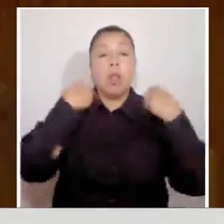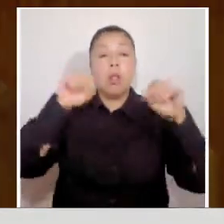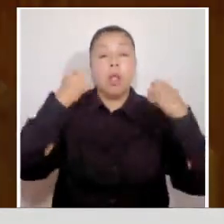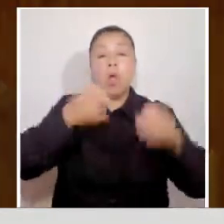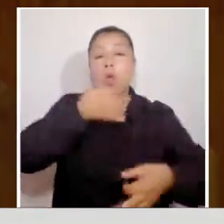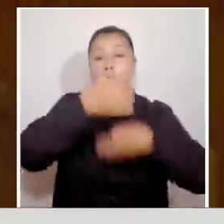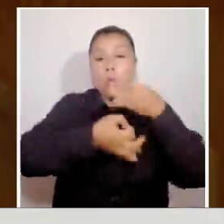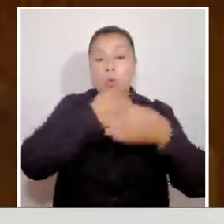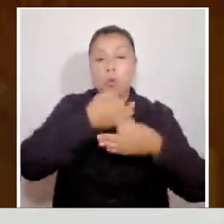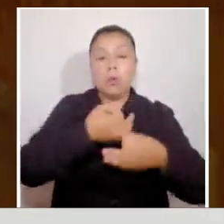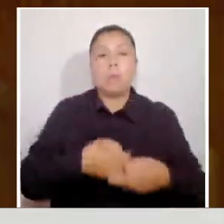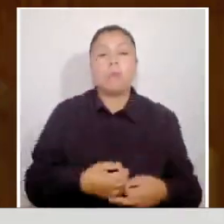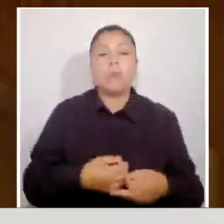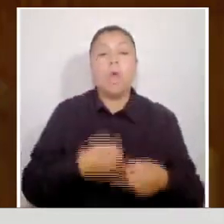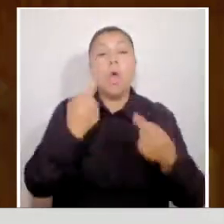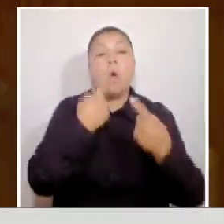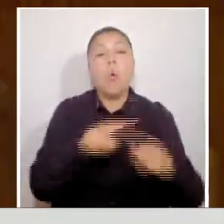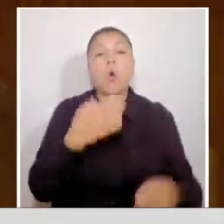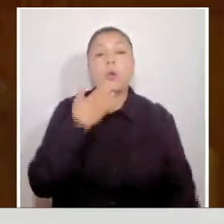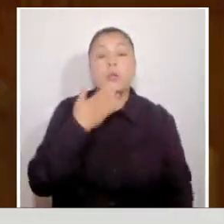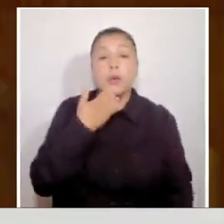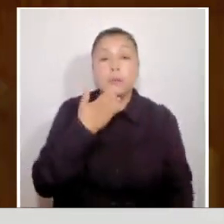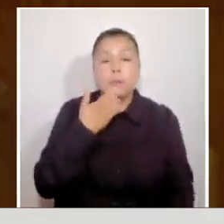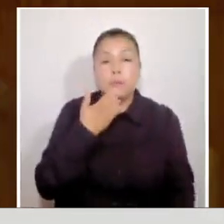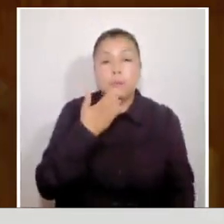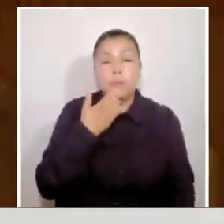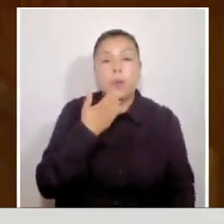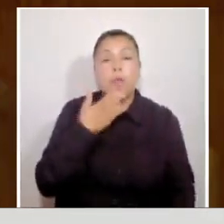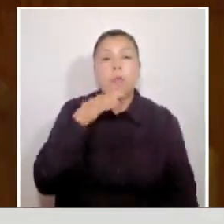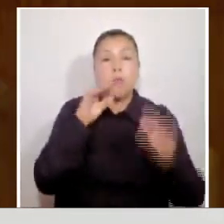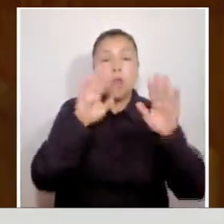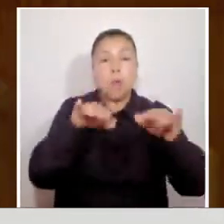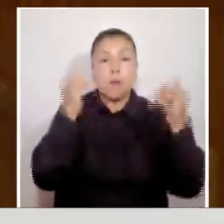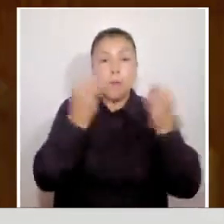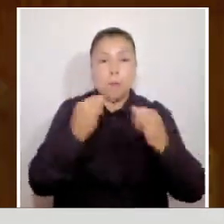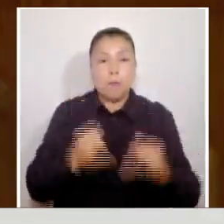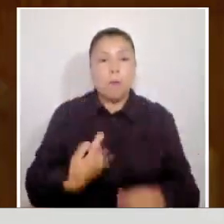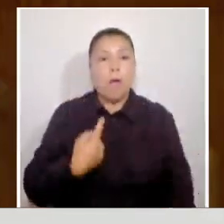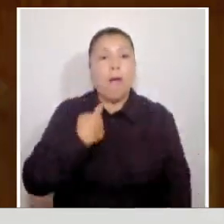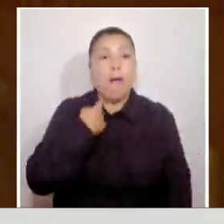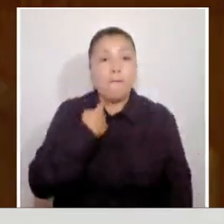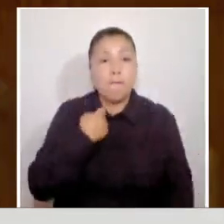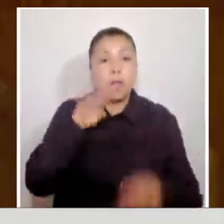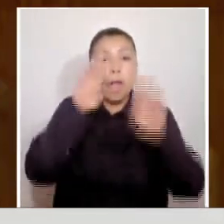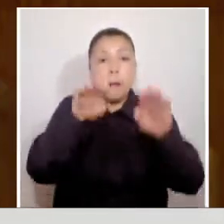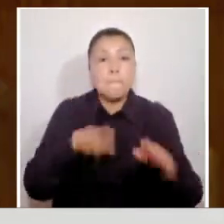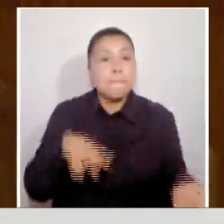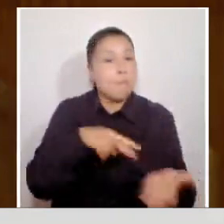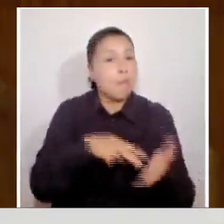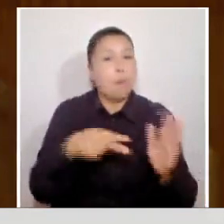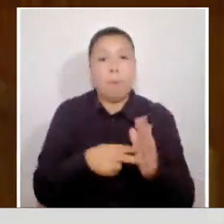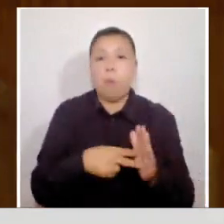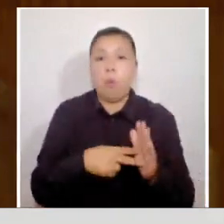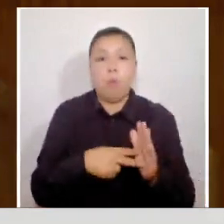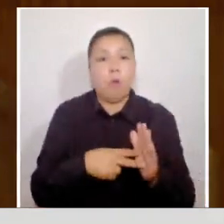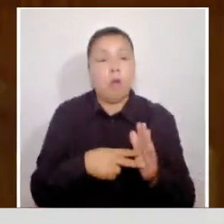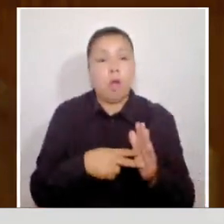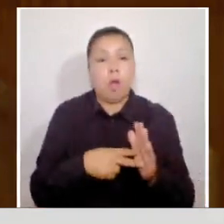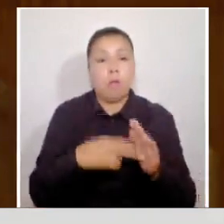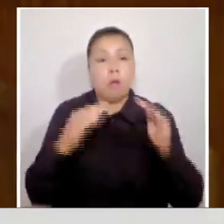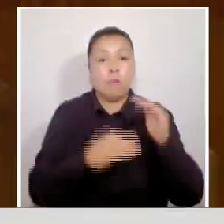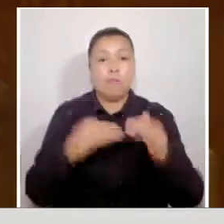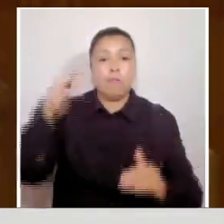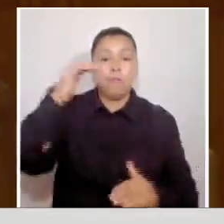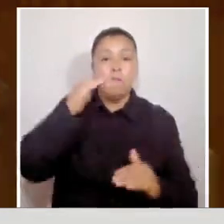u otras también de similar naturaleza a las cuales afecta el mismo problema poniéndose Incluso en desventaja frente a